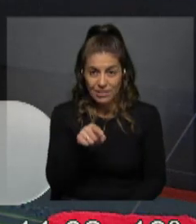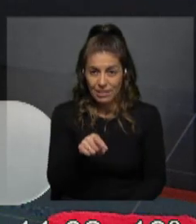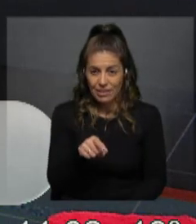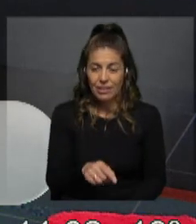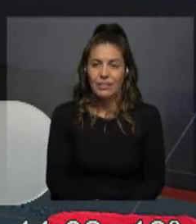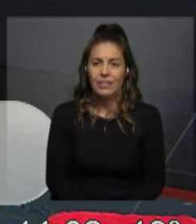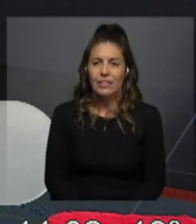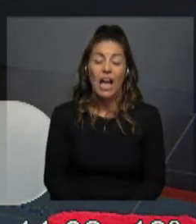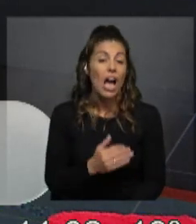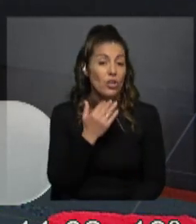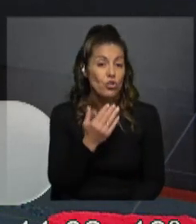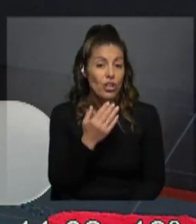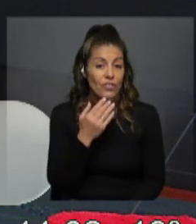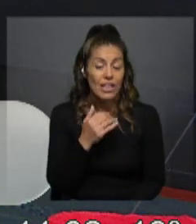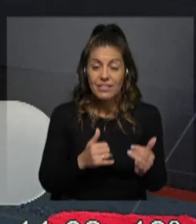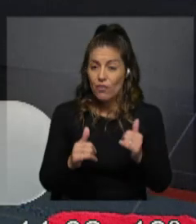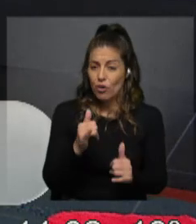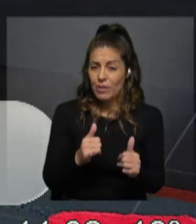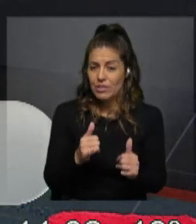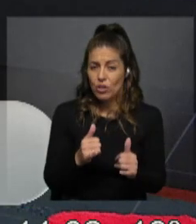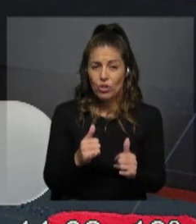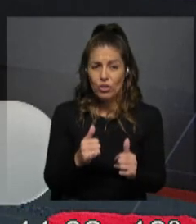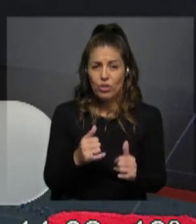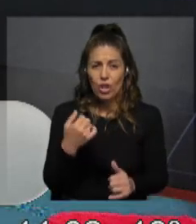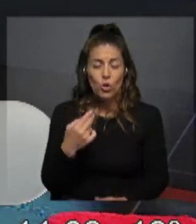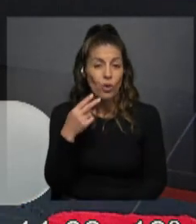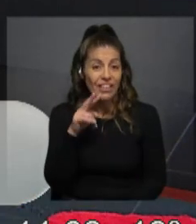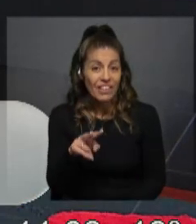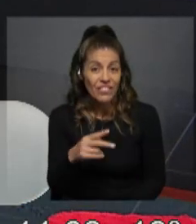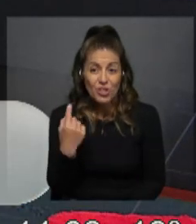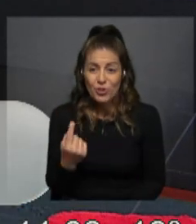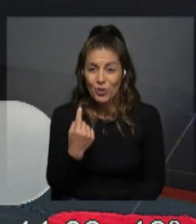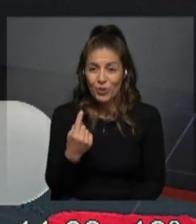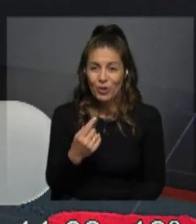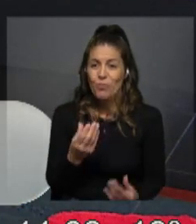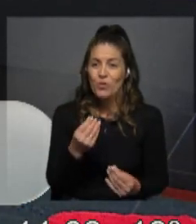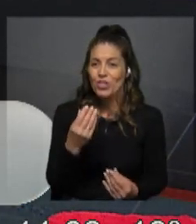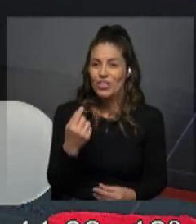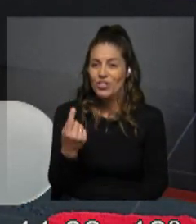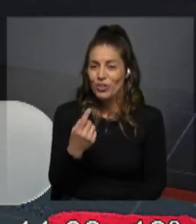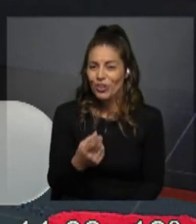Ah, mirá vos, bueno, no tenías este dato. Para mí es... ¿Sabés que nunca te vi tan solo? Este dato...